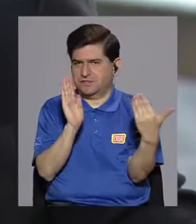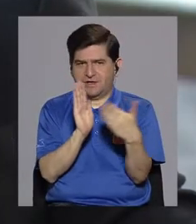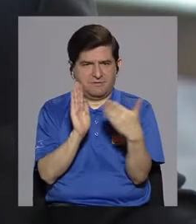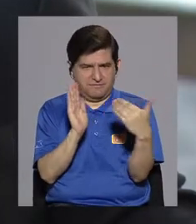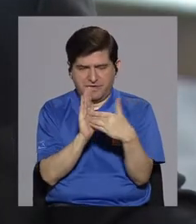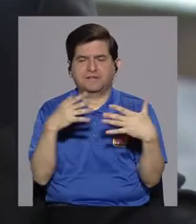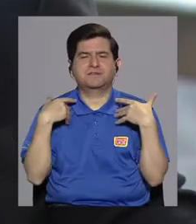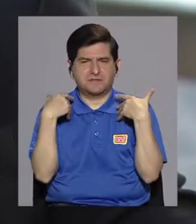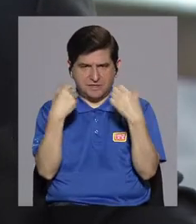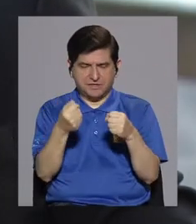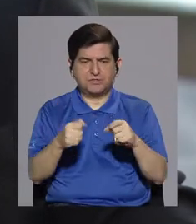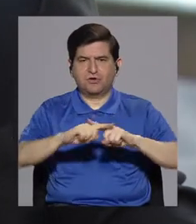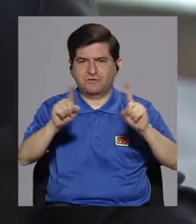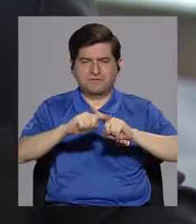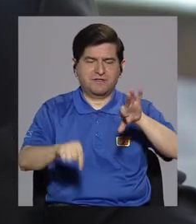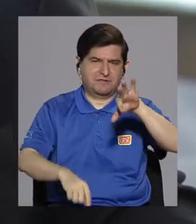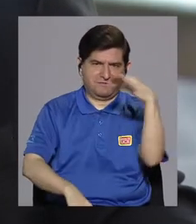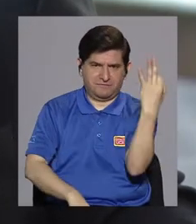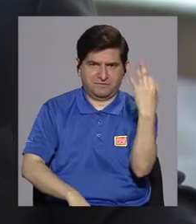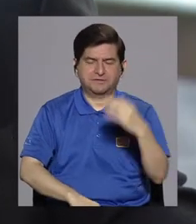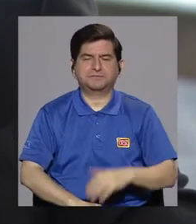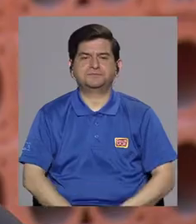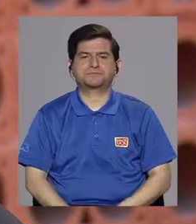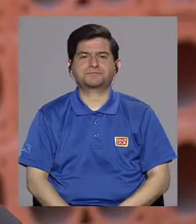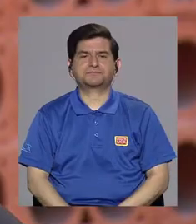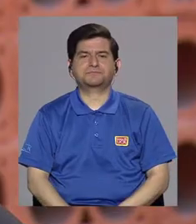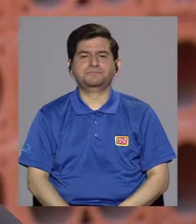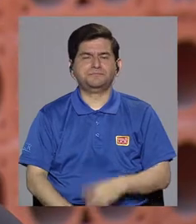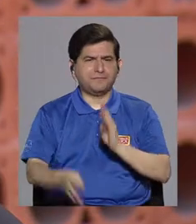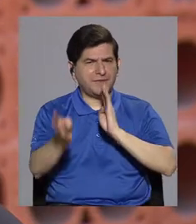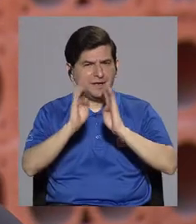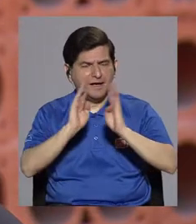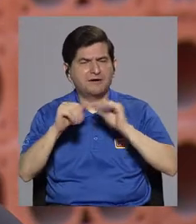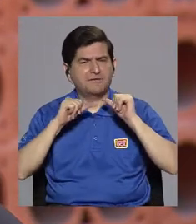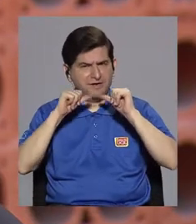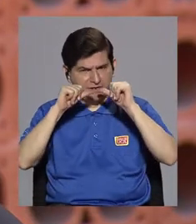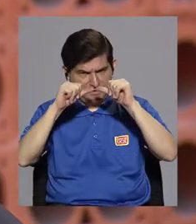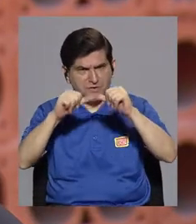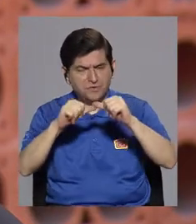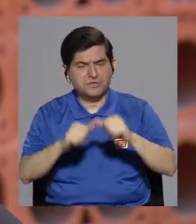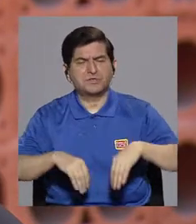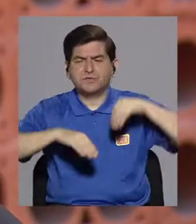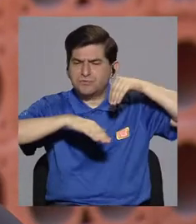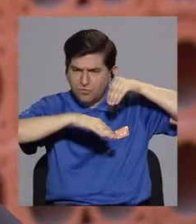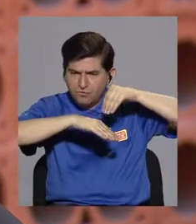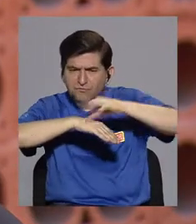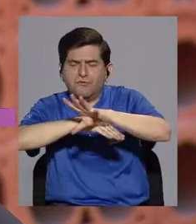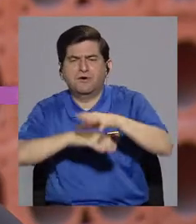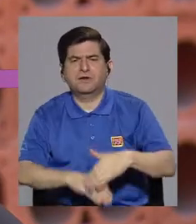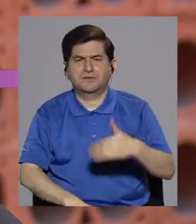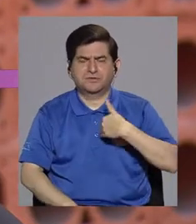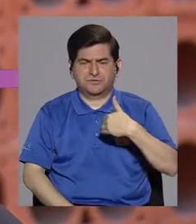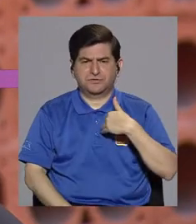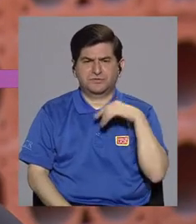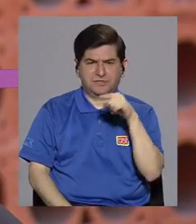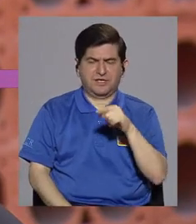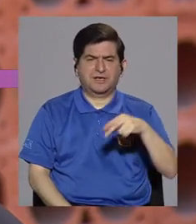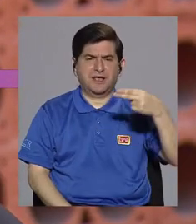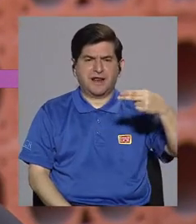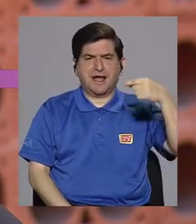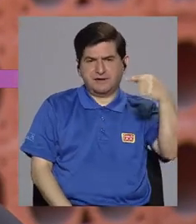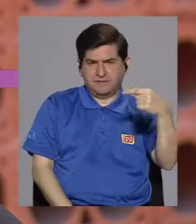generan afectación a la salud de una forma u otra. Vamos a conversar un poquitito más acerca de los efectos que tiene el